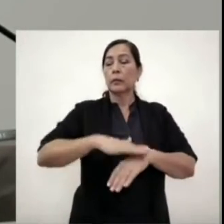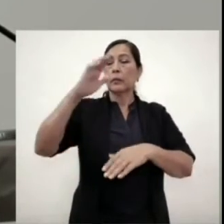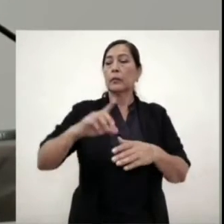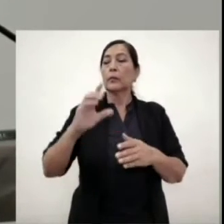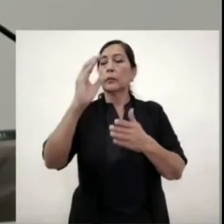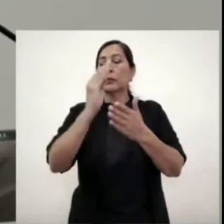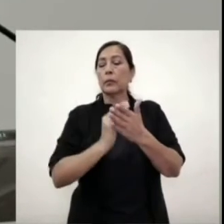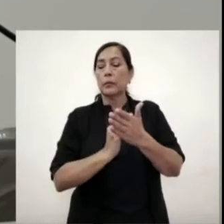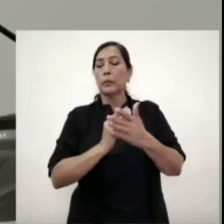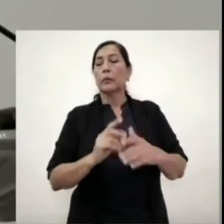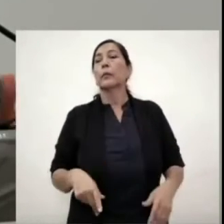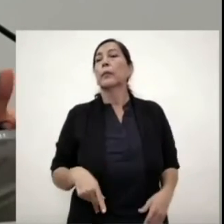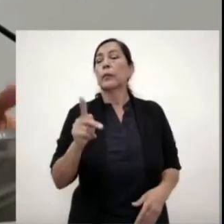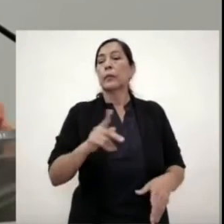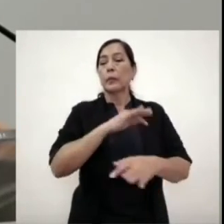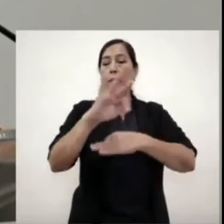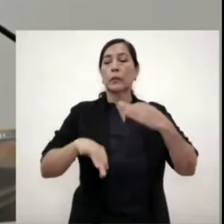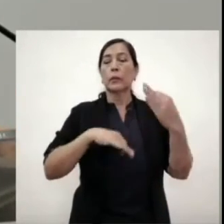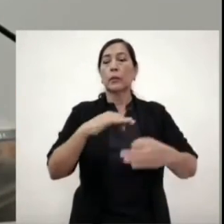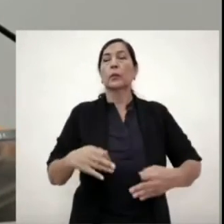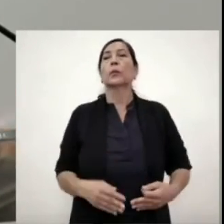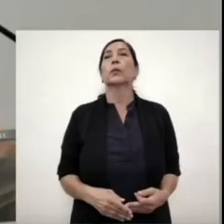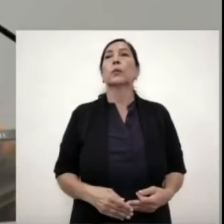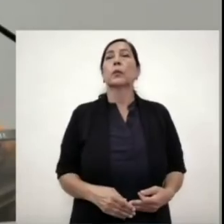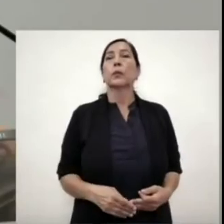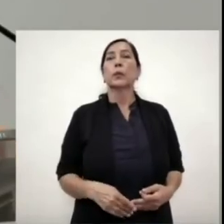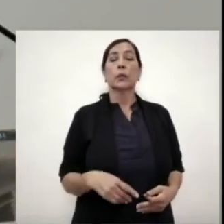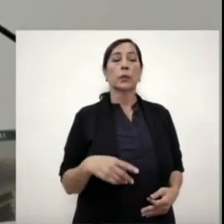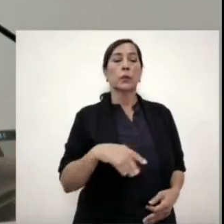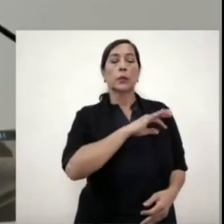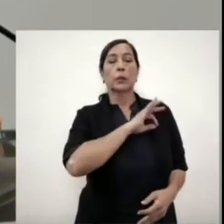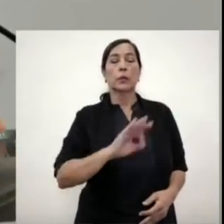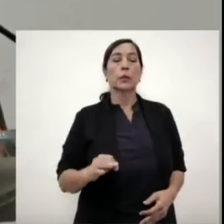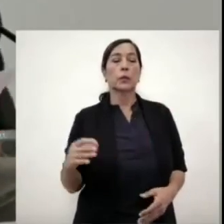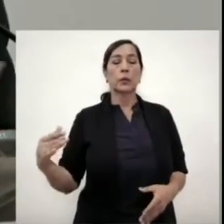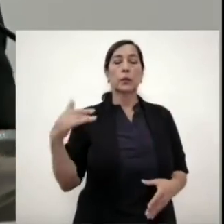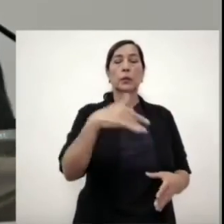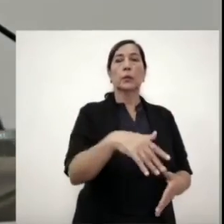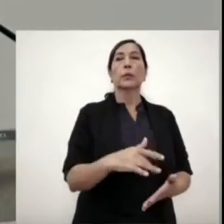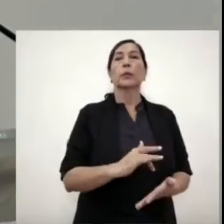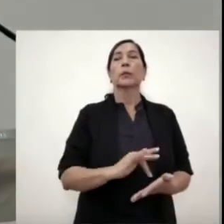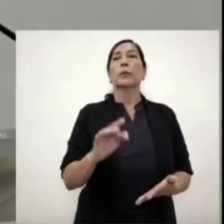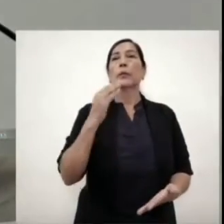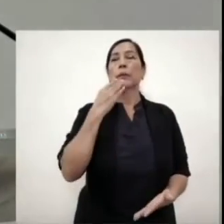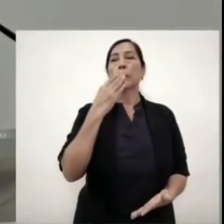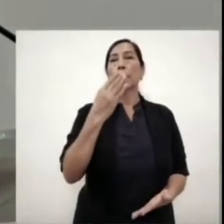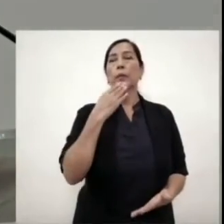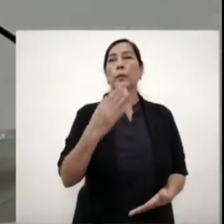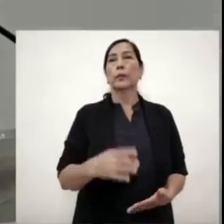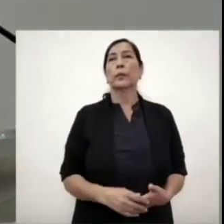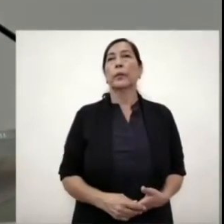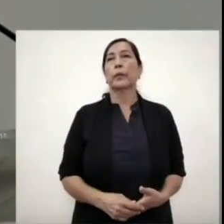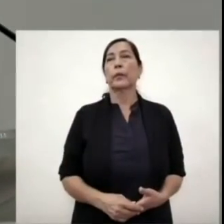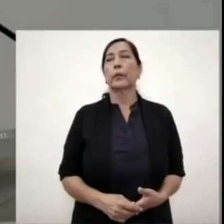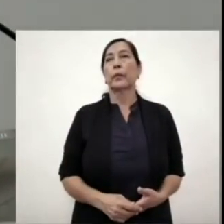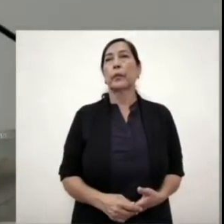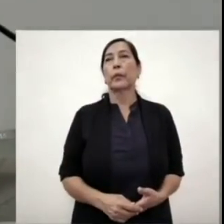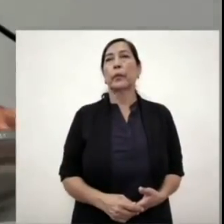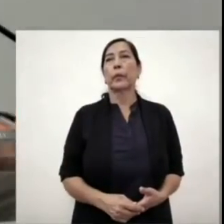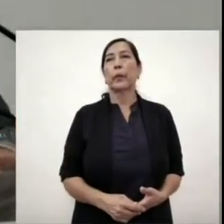importantes, pero que van a salir también muy beneficiados por todos estos proyectos. Gracias. Gracias,